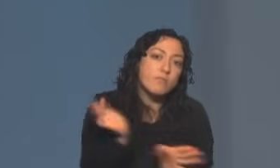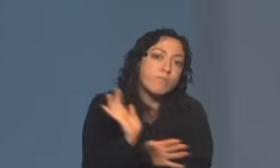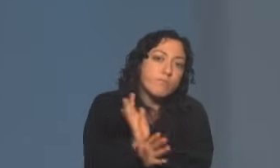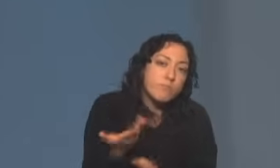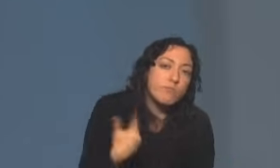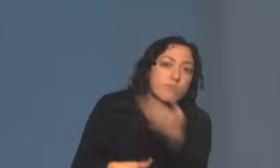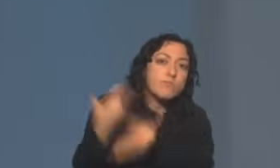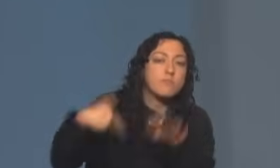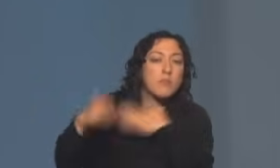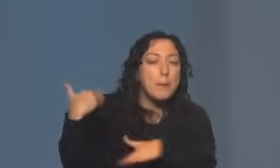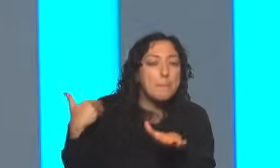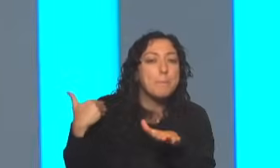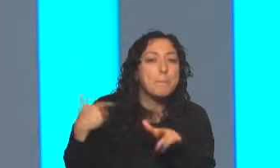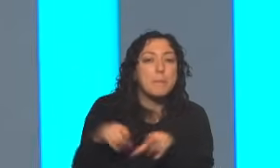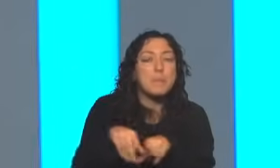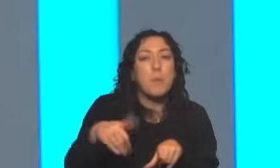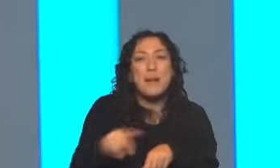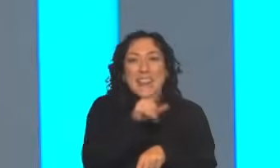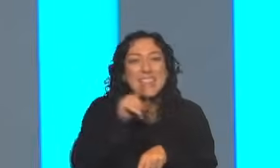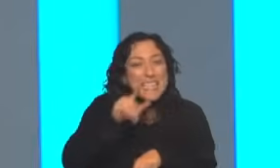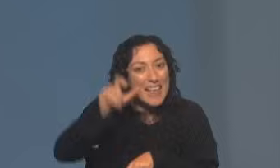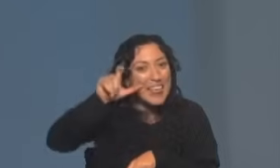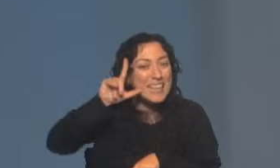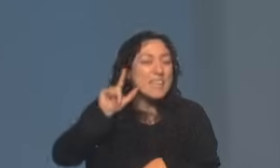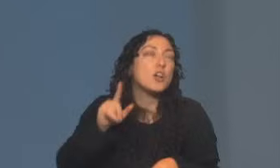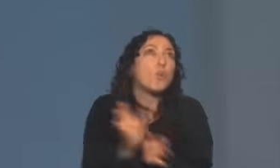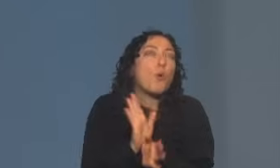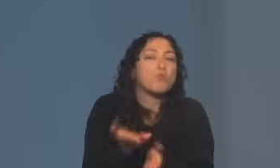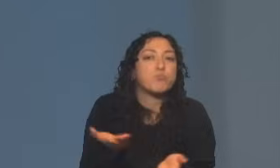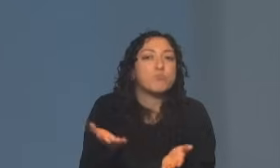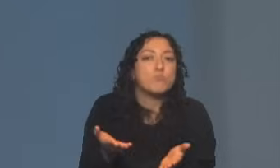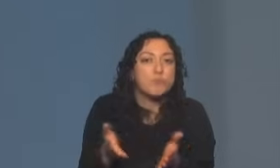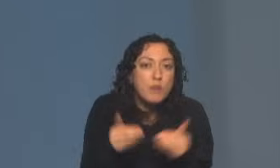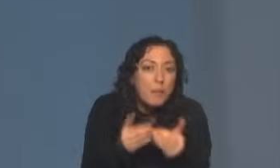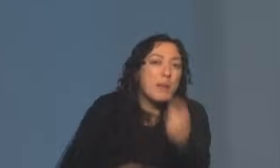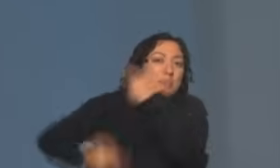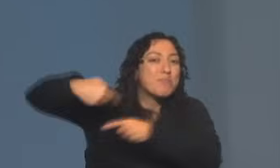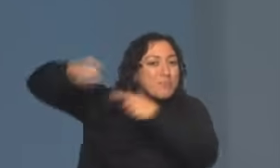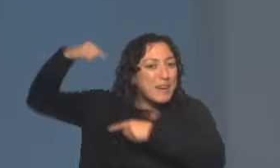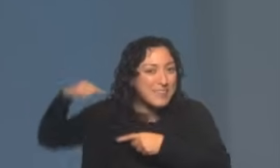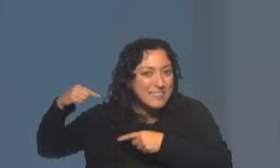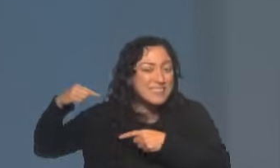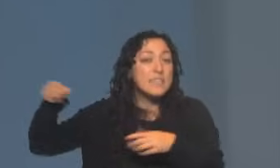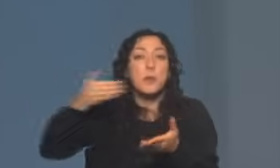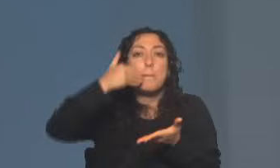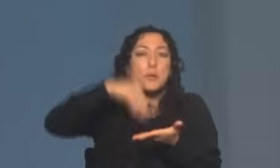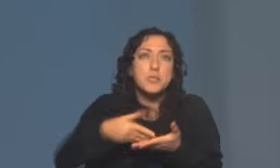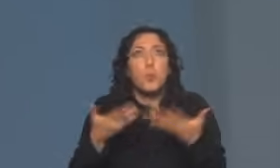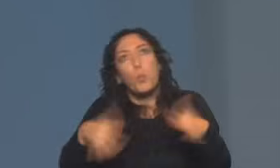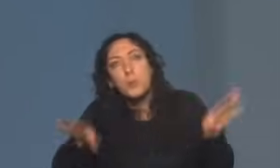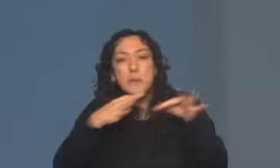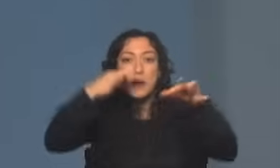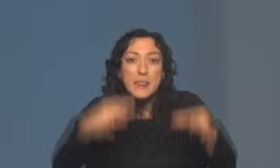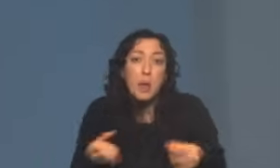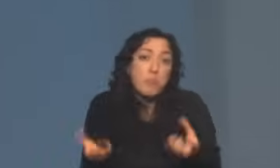convertir Panamá a lo que dejó Martinelli. O sea, es una promesa que tiene algún viso de realidad porque hasta